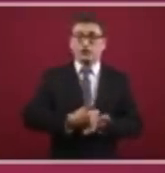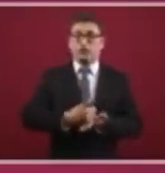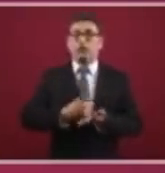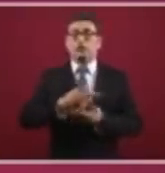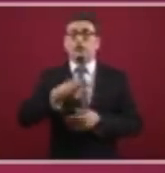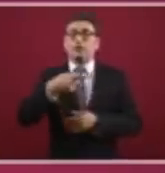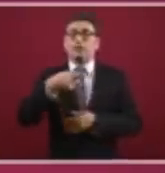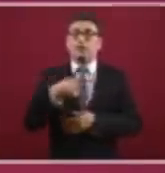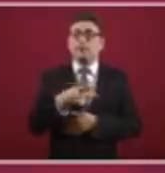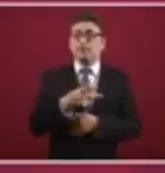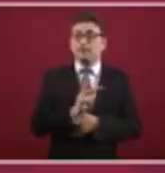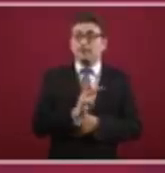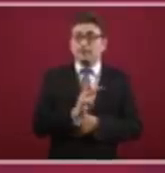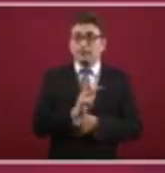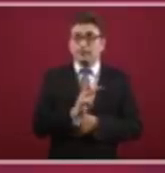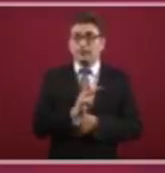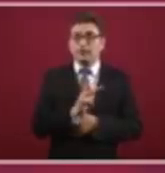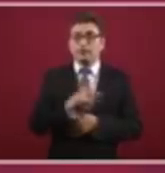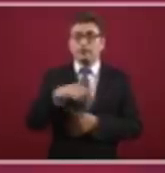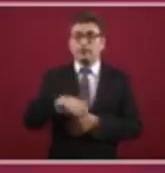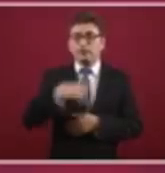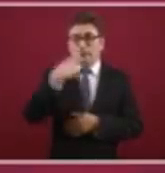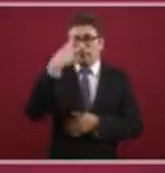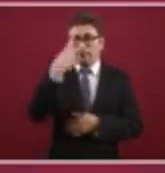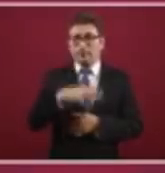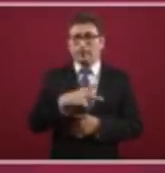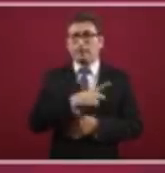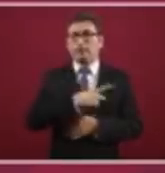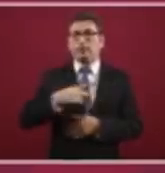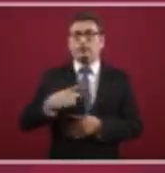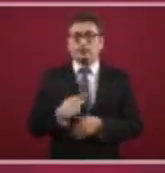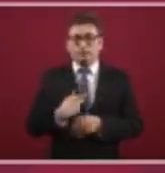a que se aplicará en méxico una